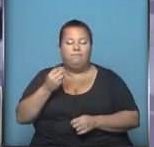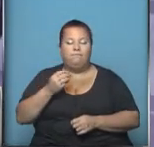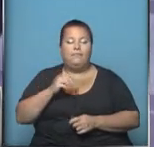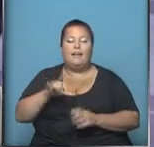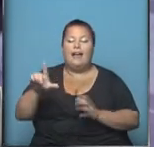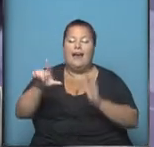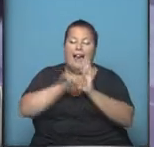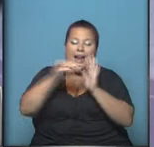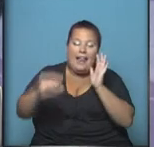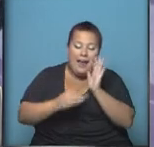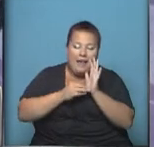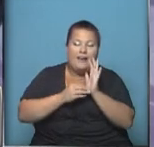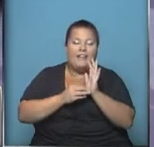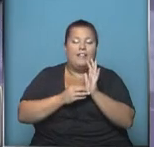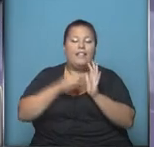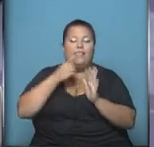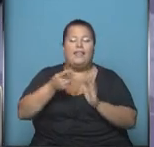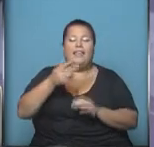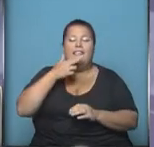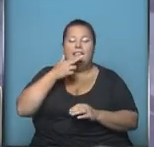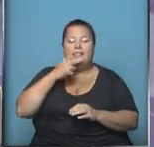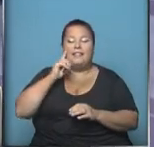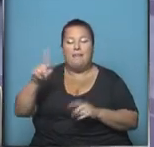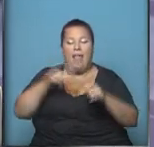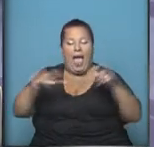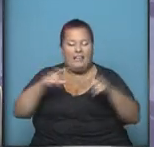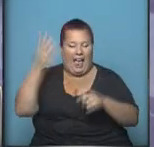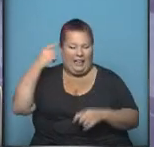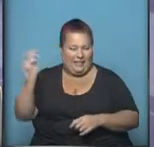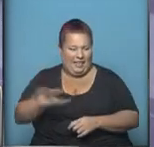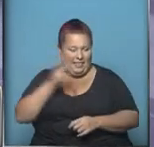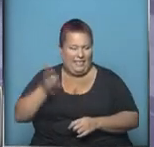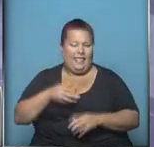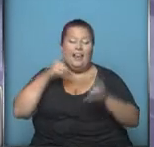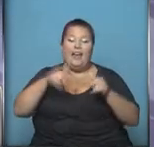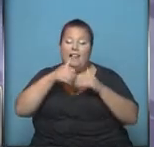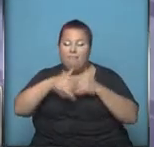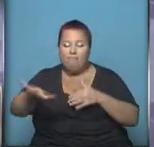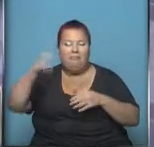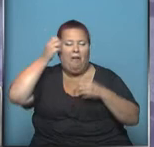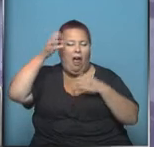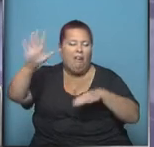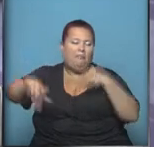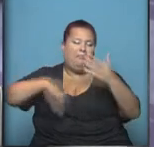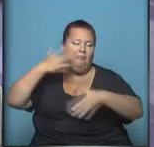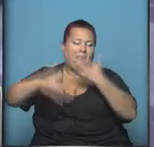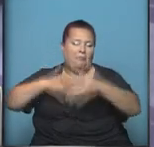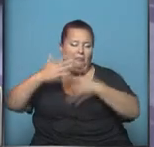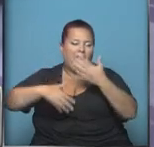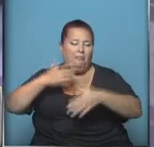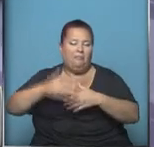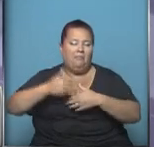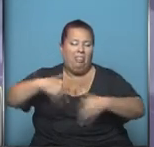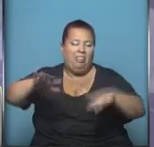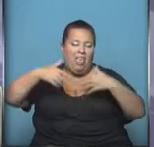decreto donde nos dan 17 mil acciones que no valían nada y de ahí se fue olvidando fue pasando fue pasando nos fueron